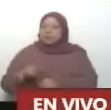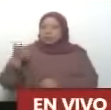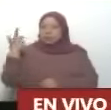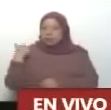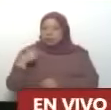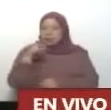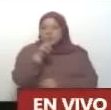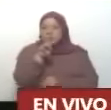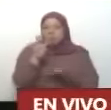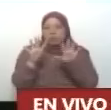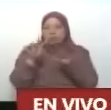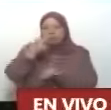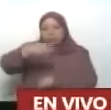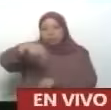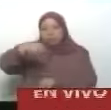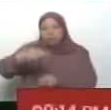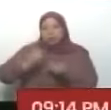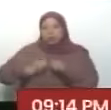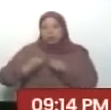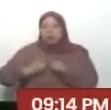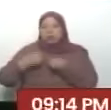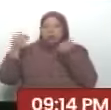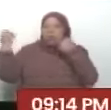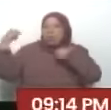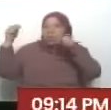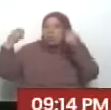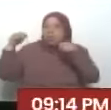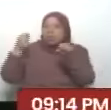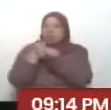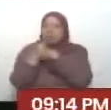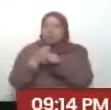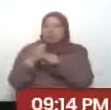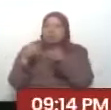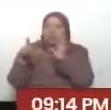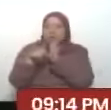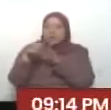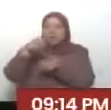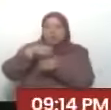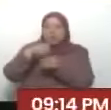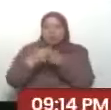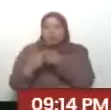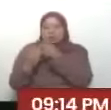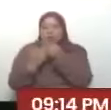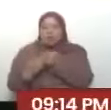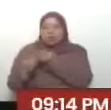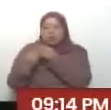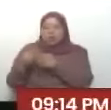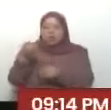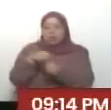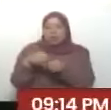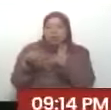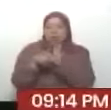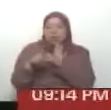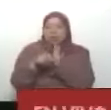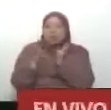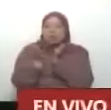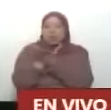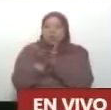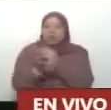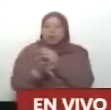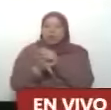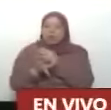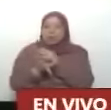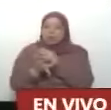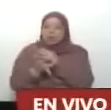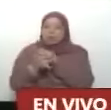pasado 29 de noviembre vivimos una fiesta, un simulacro electoral estudiantil dentro de los liceos y de las escuelas técnicas. Eso